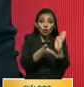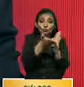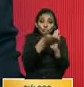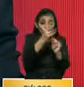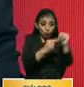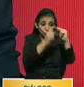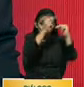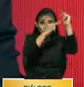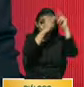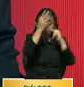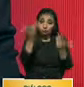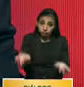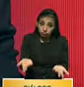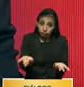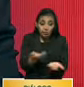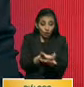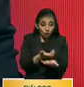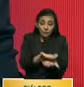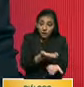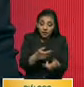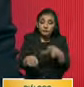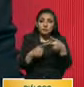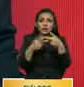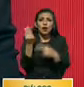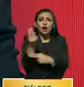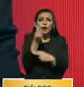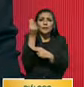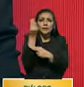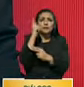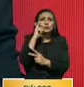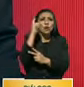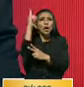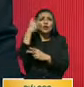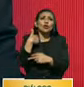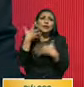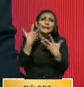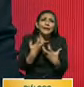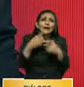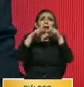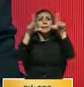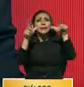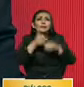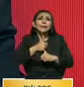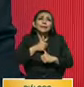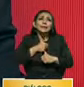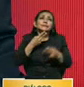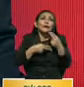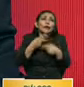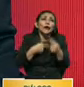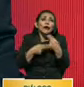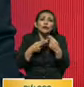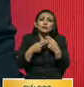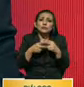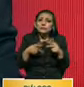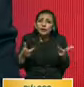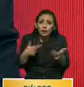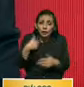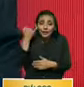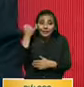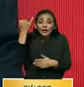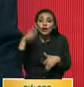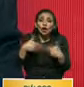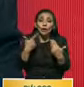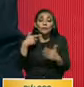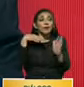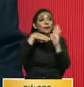economía. El emprendimiento joven. Hay tanto joven que tiene sueño de ser empresario, de ser emprendedor. Una buena idea en la cabeza. Si va a